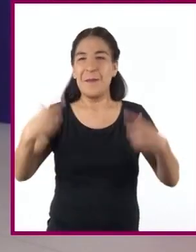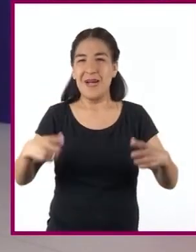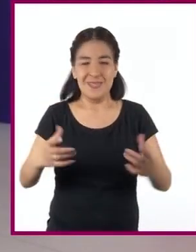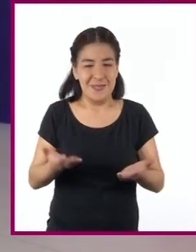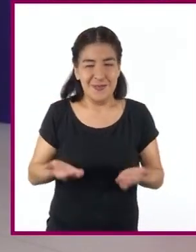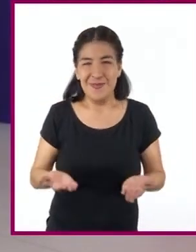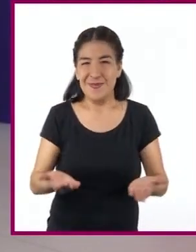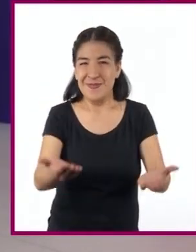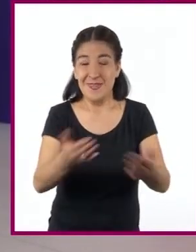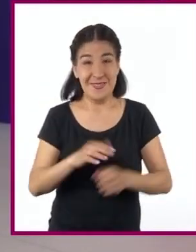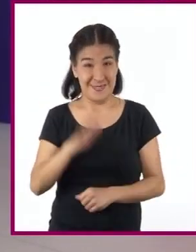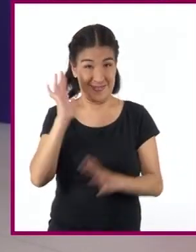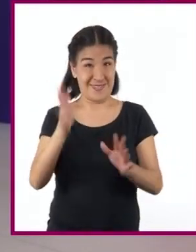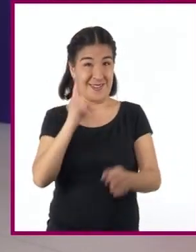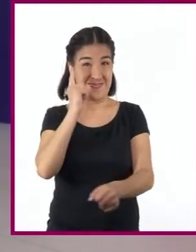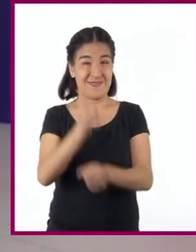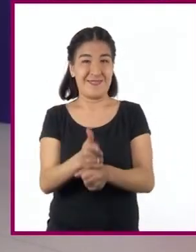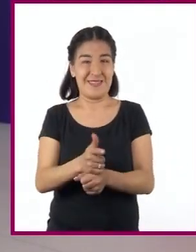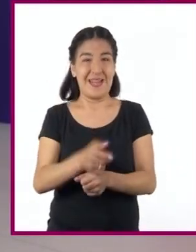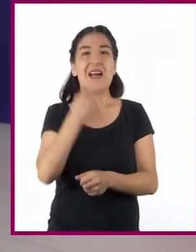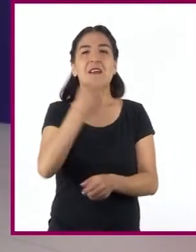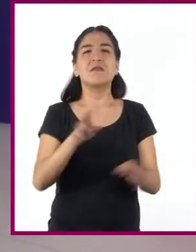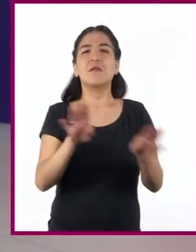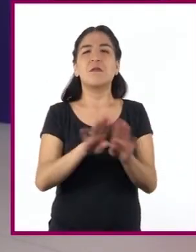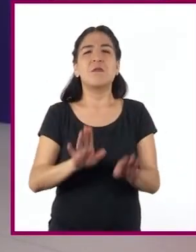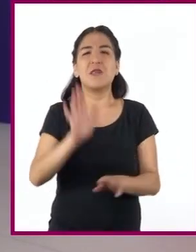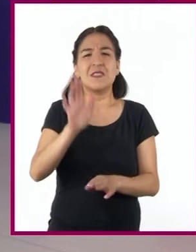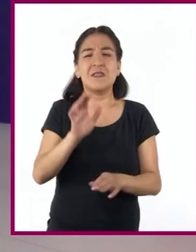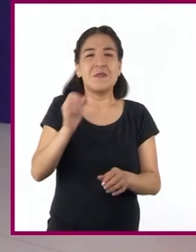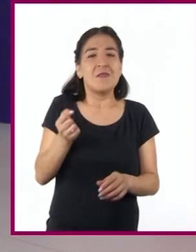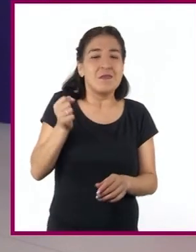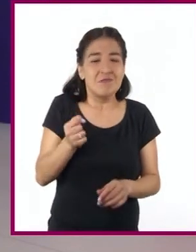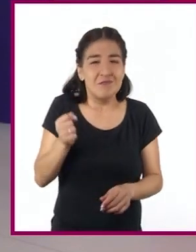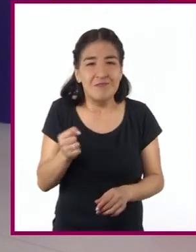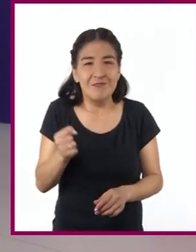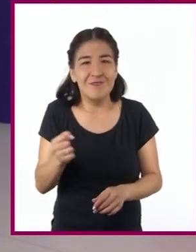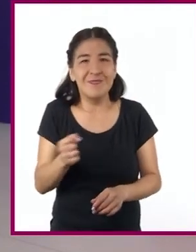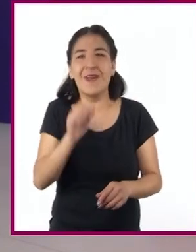los identificaron? Son esos que parecen bastoncitos